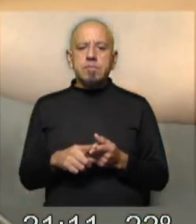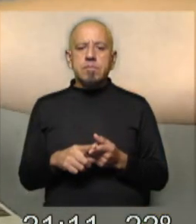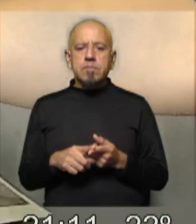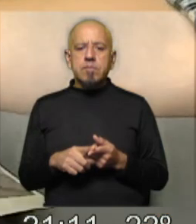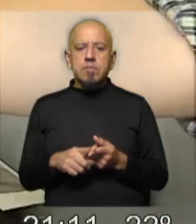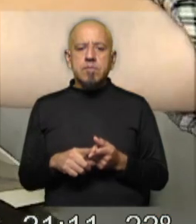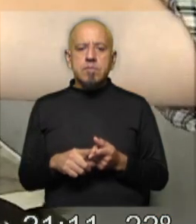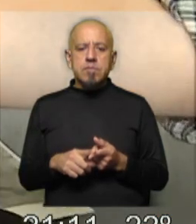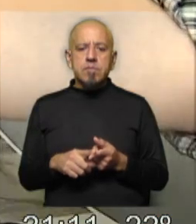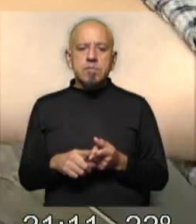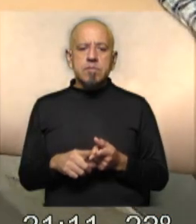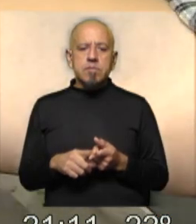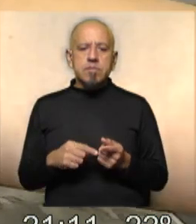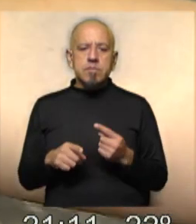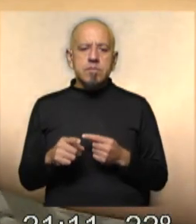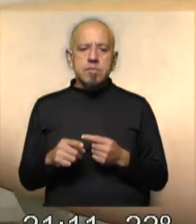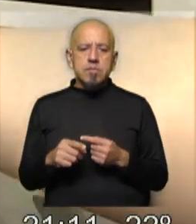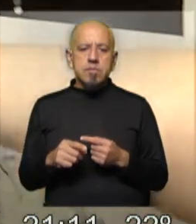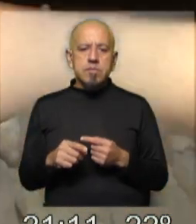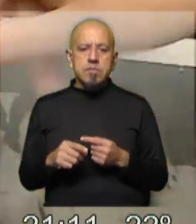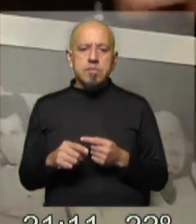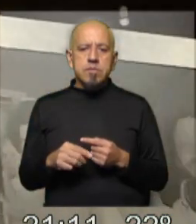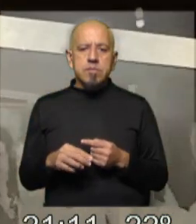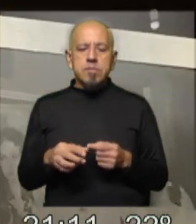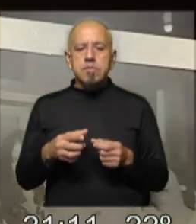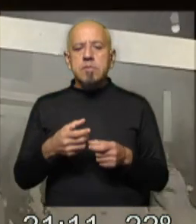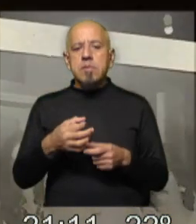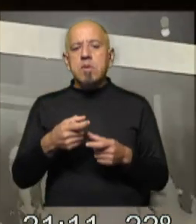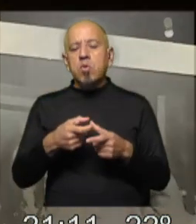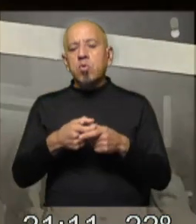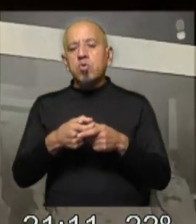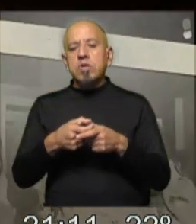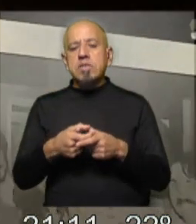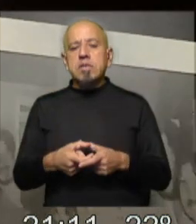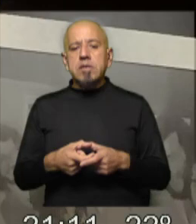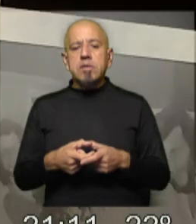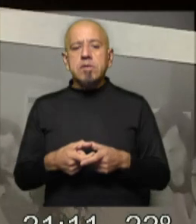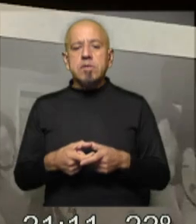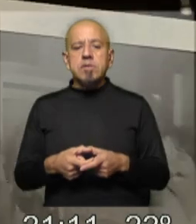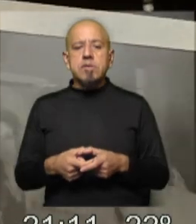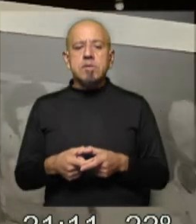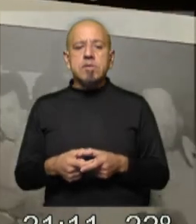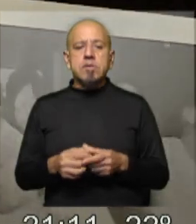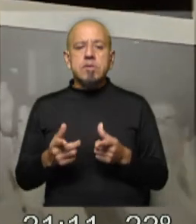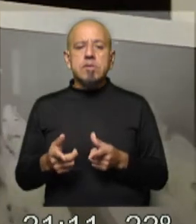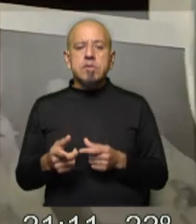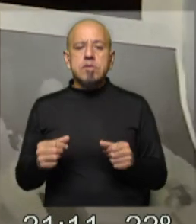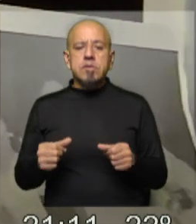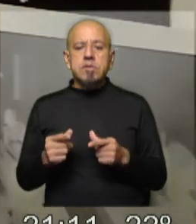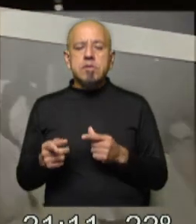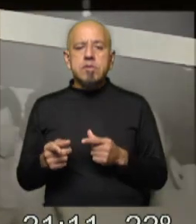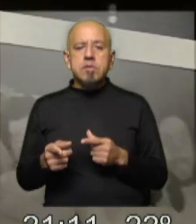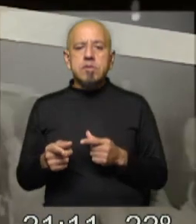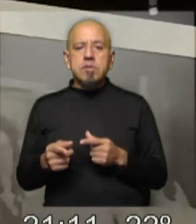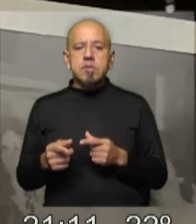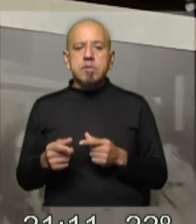es más, acá hay una rareza que es un disquito de una muñeca que Edison había fabricado que reproducía una